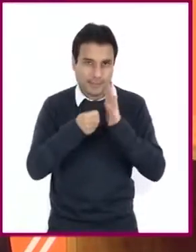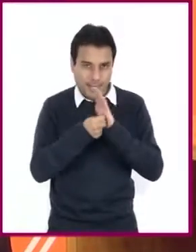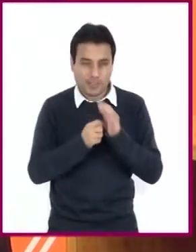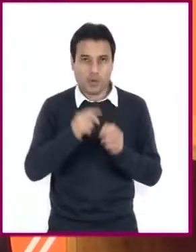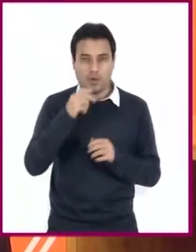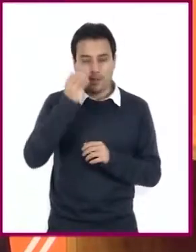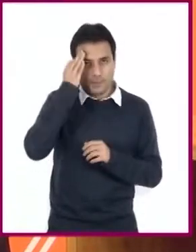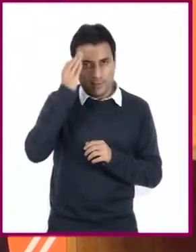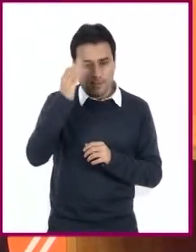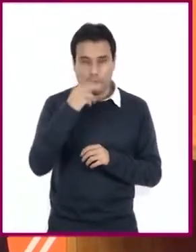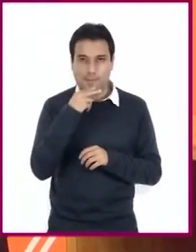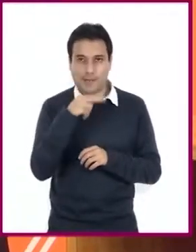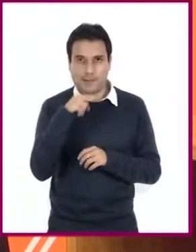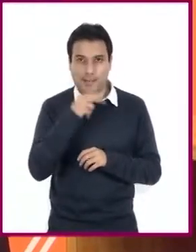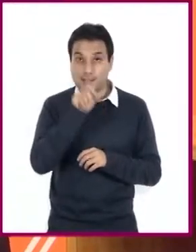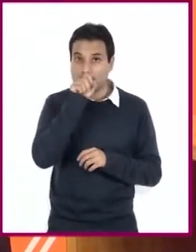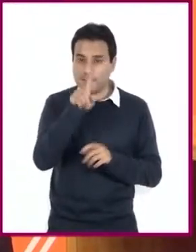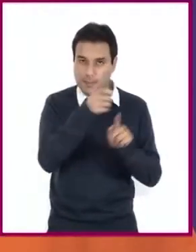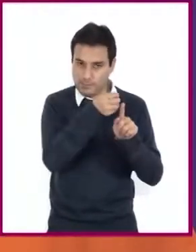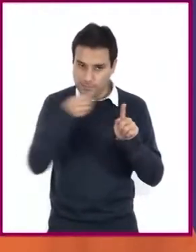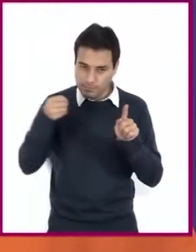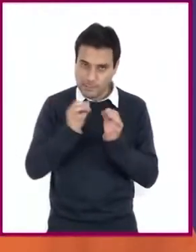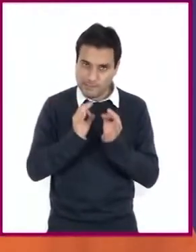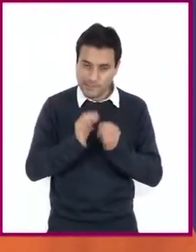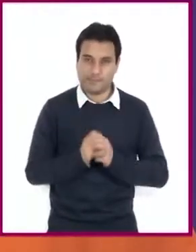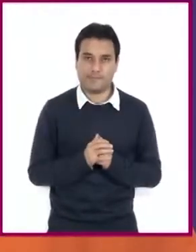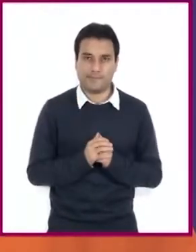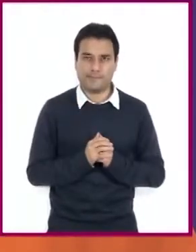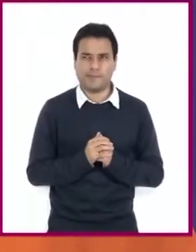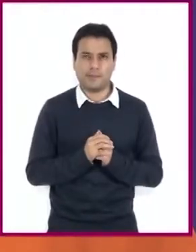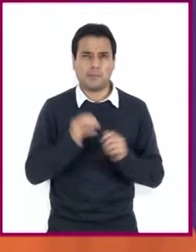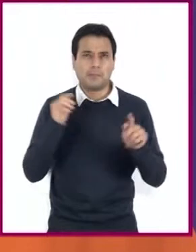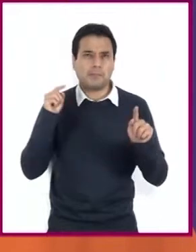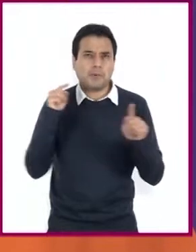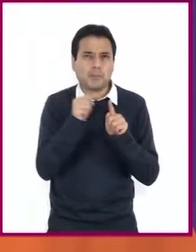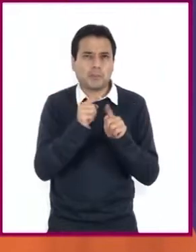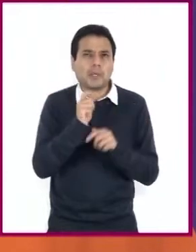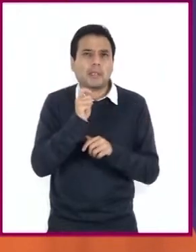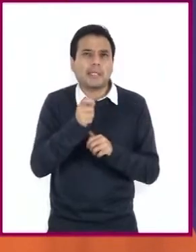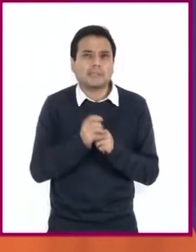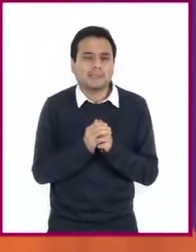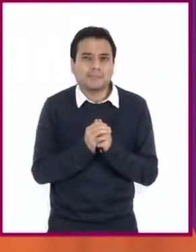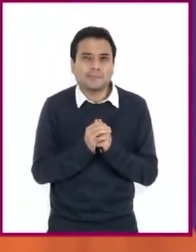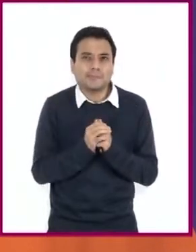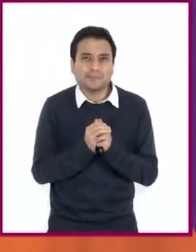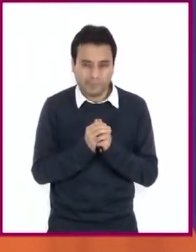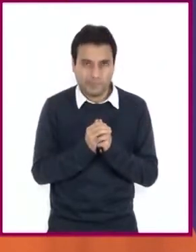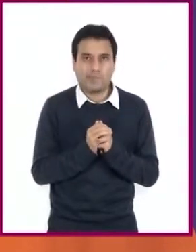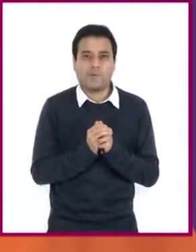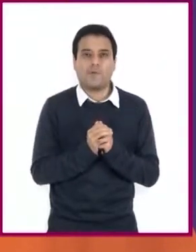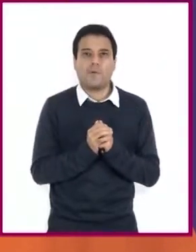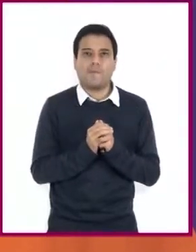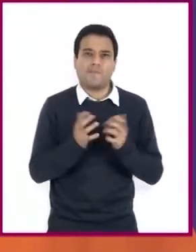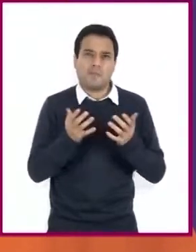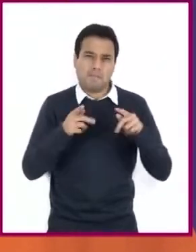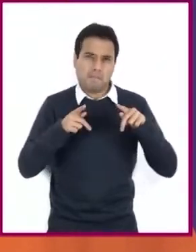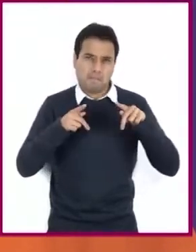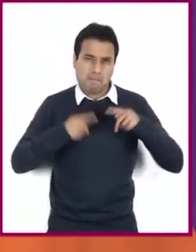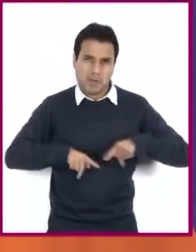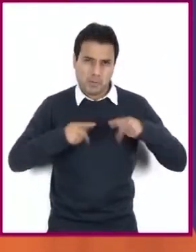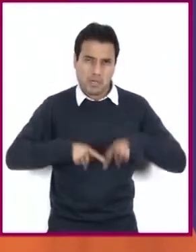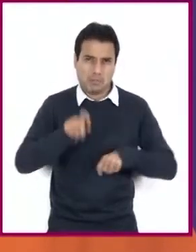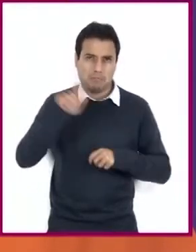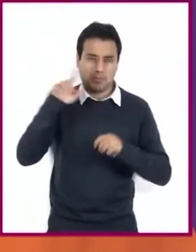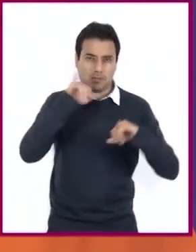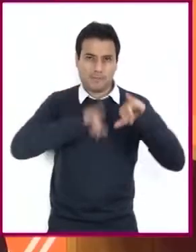la concordancia sintáctica. Y su propósito es analizar notas de observación de experimentos